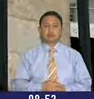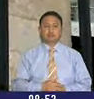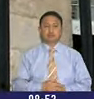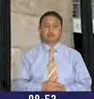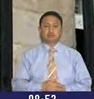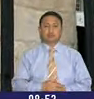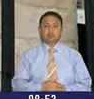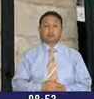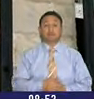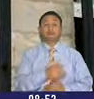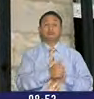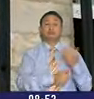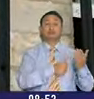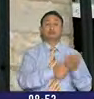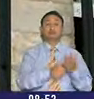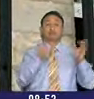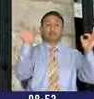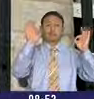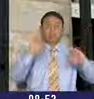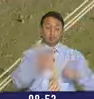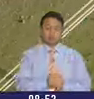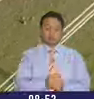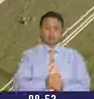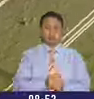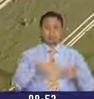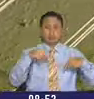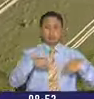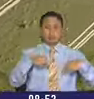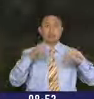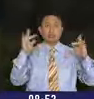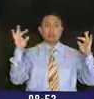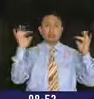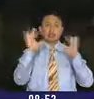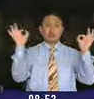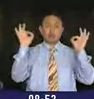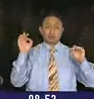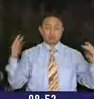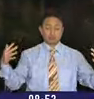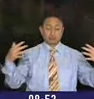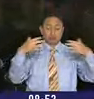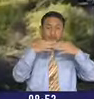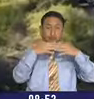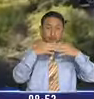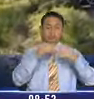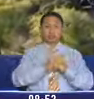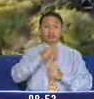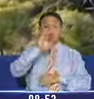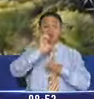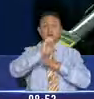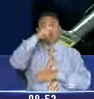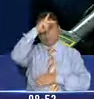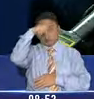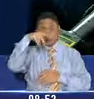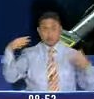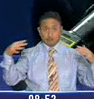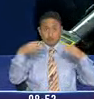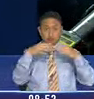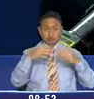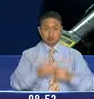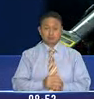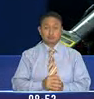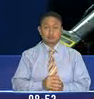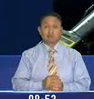Energía trabaja en el proyecto de una superautopista eléctrica que permite el intercambio de energía entre Ecuador y Perú. Conecta